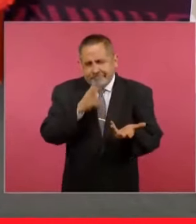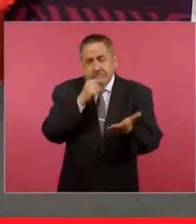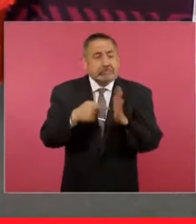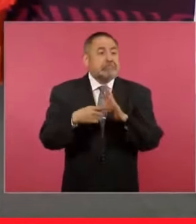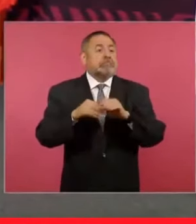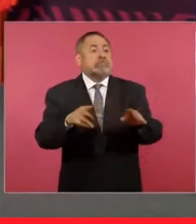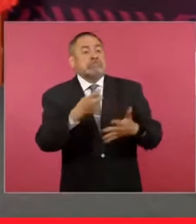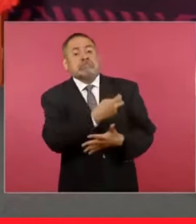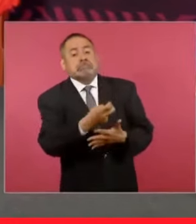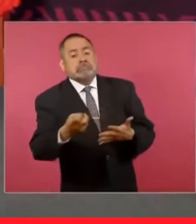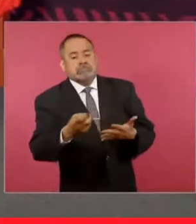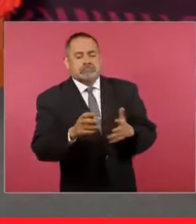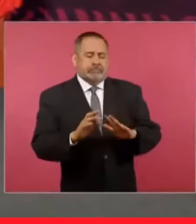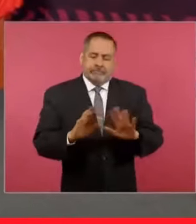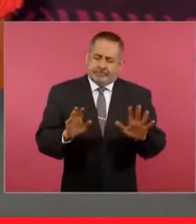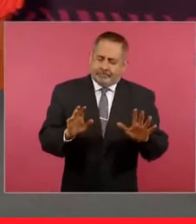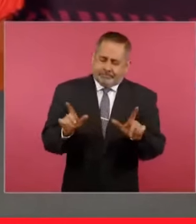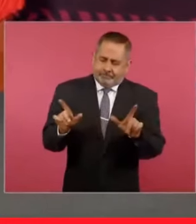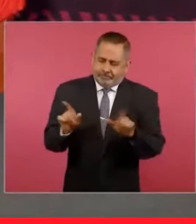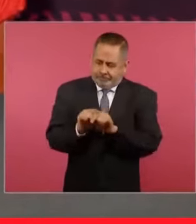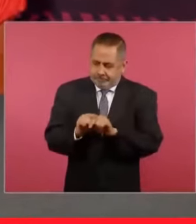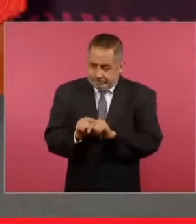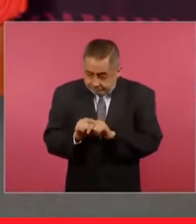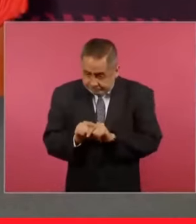eh No podemos